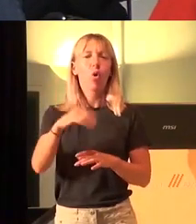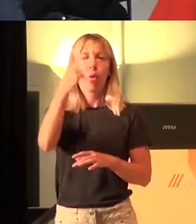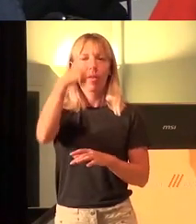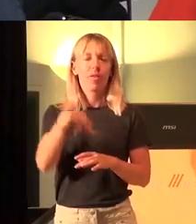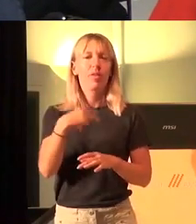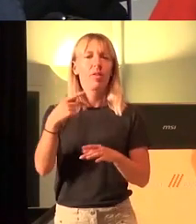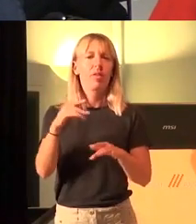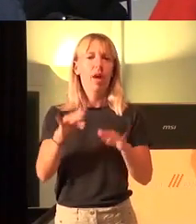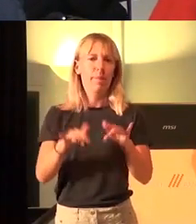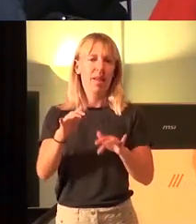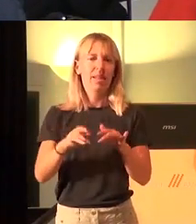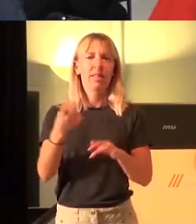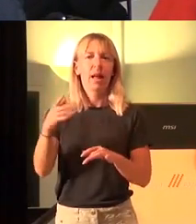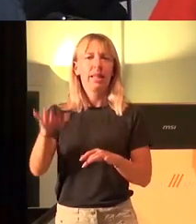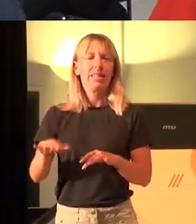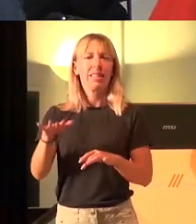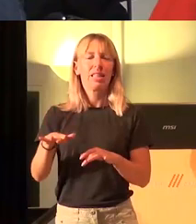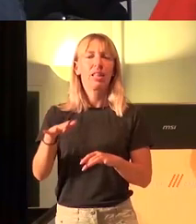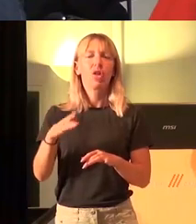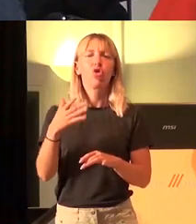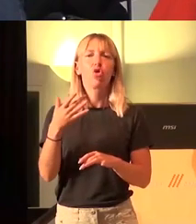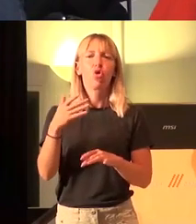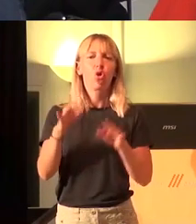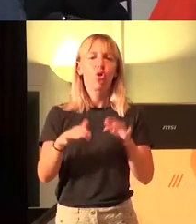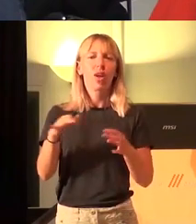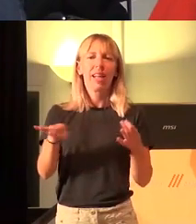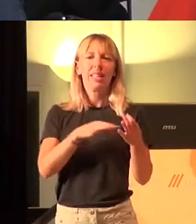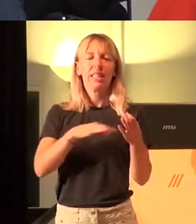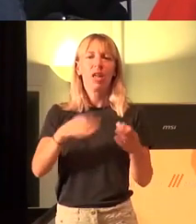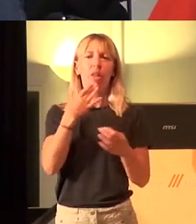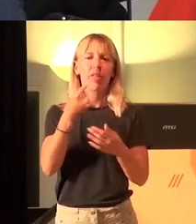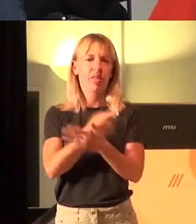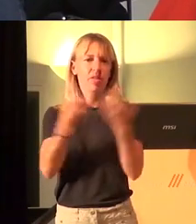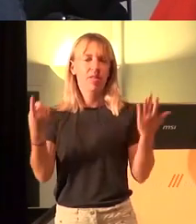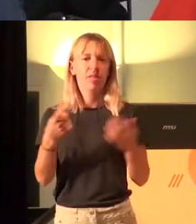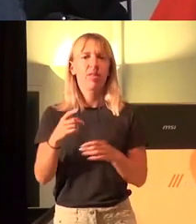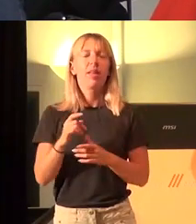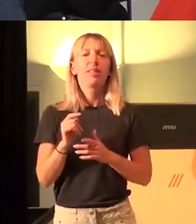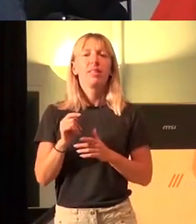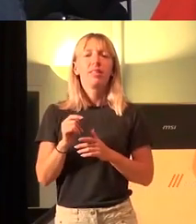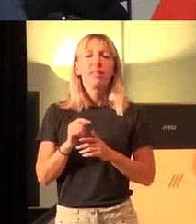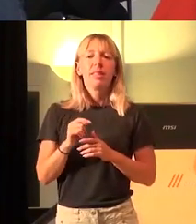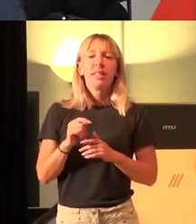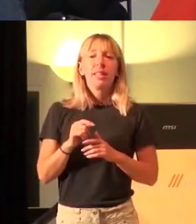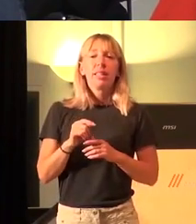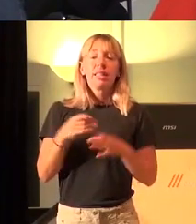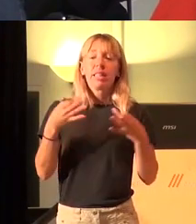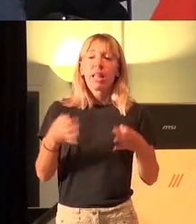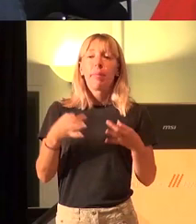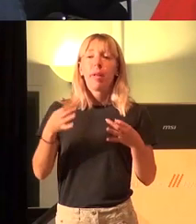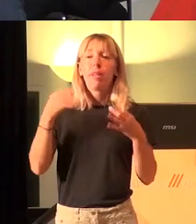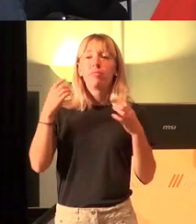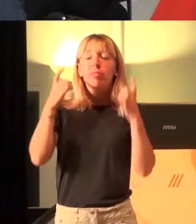12 años, un niño con TEA que toca el cello que tiene 16 años y siempre